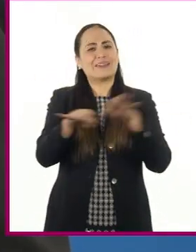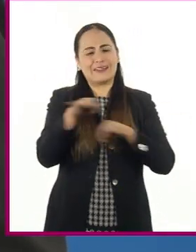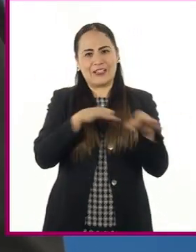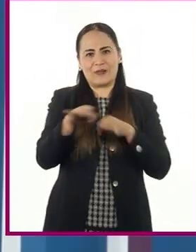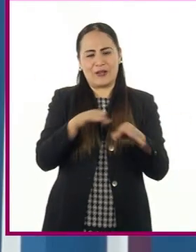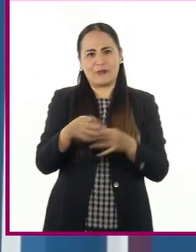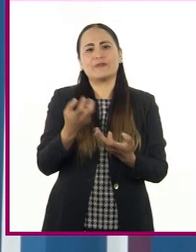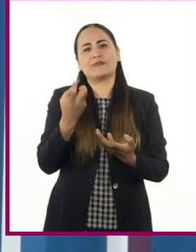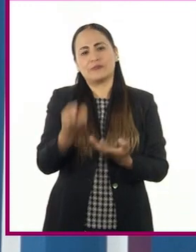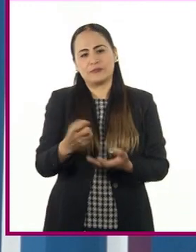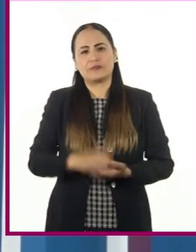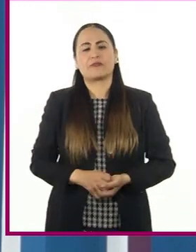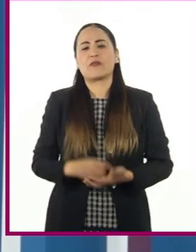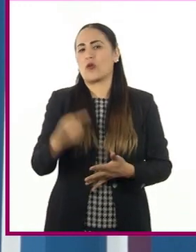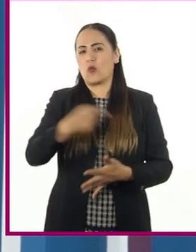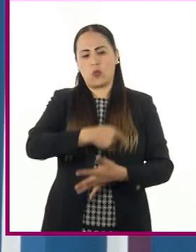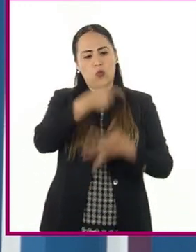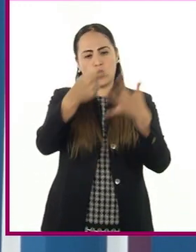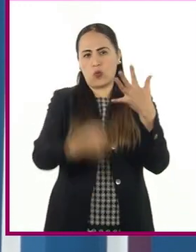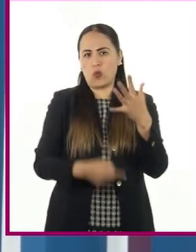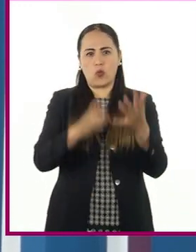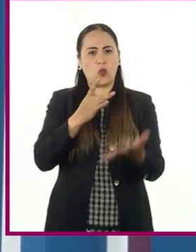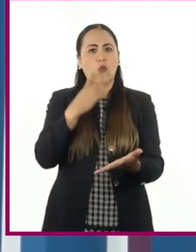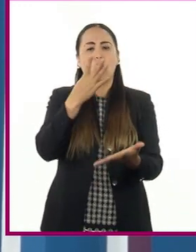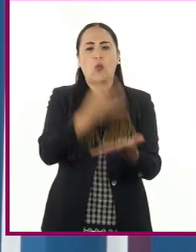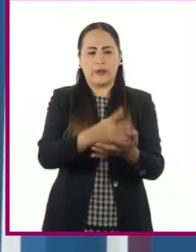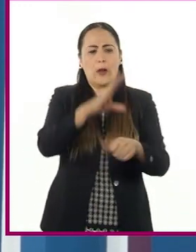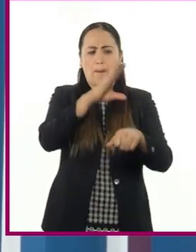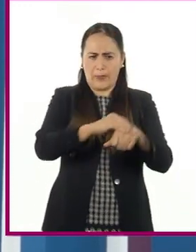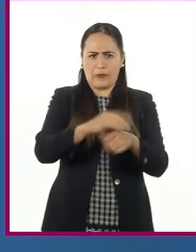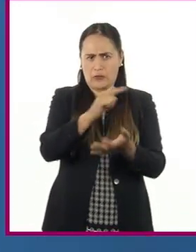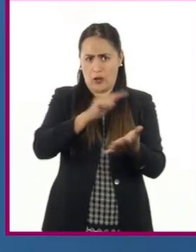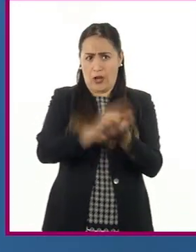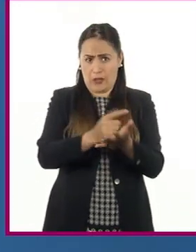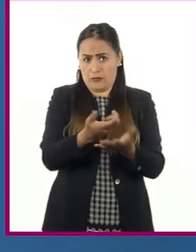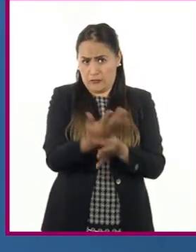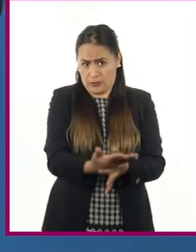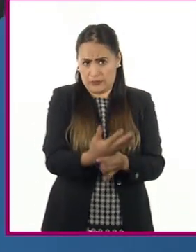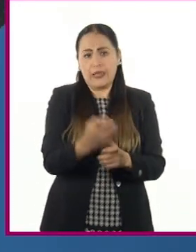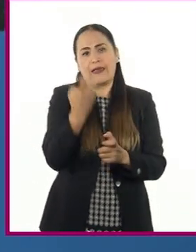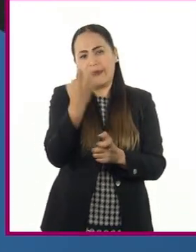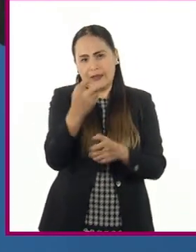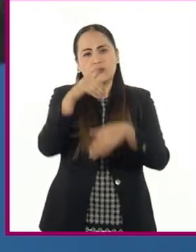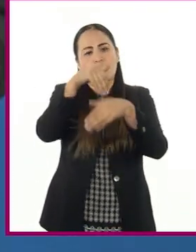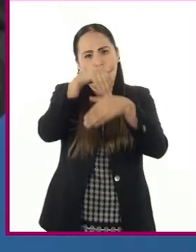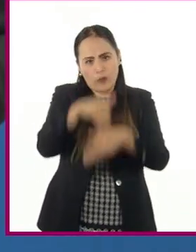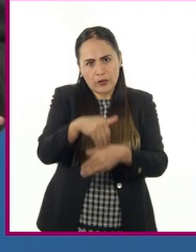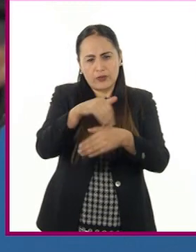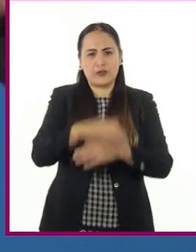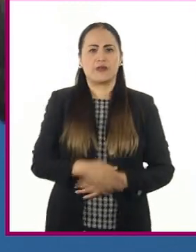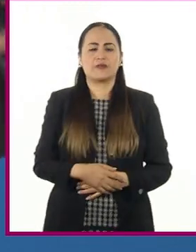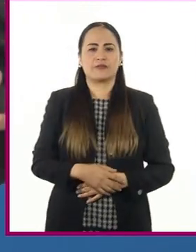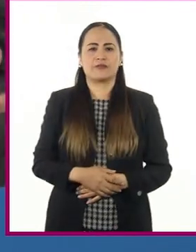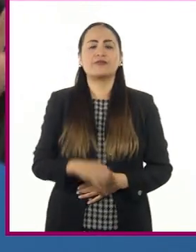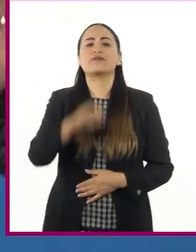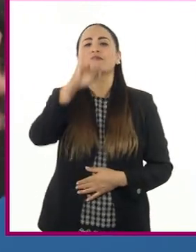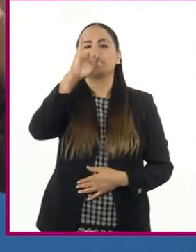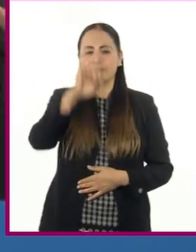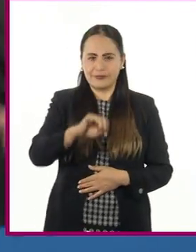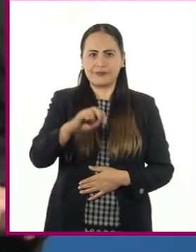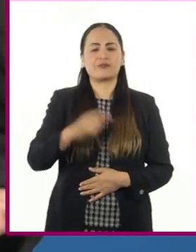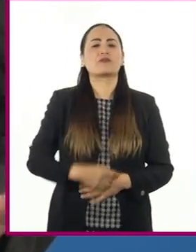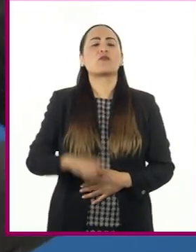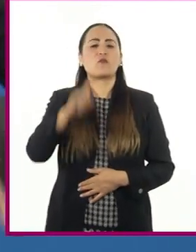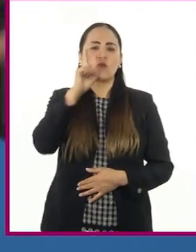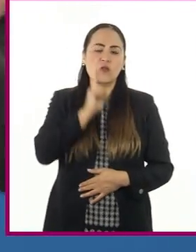pueden realizar aquello para lo que están autorizados por la ley. Así es, toda y todo